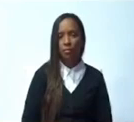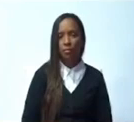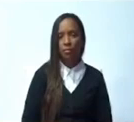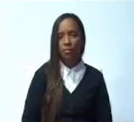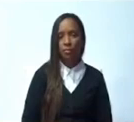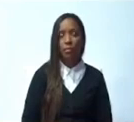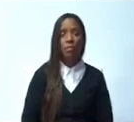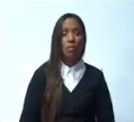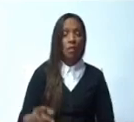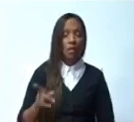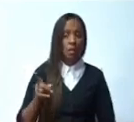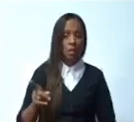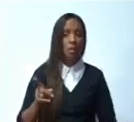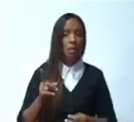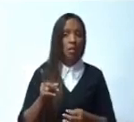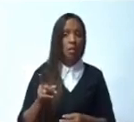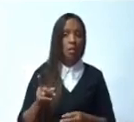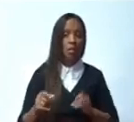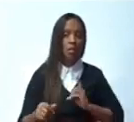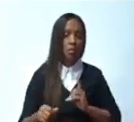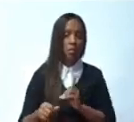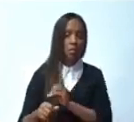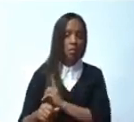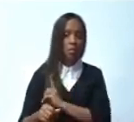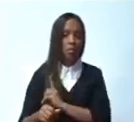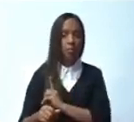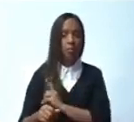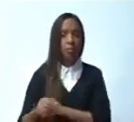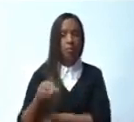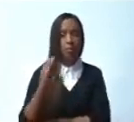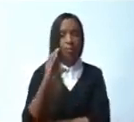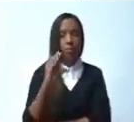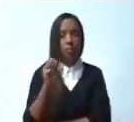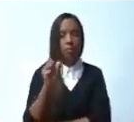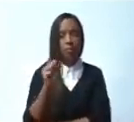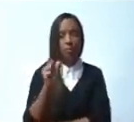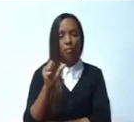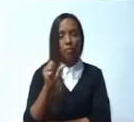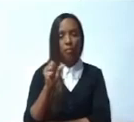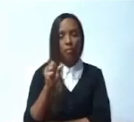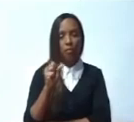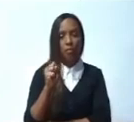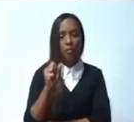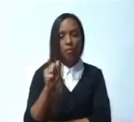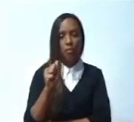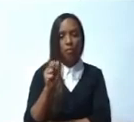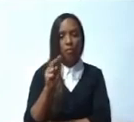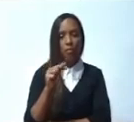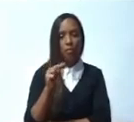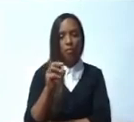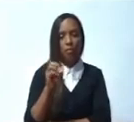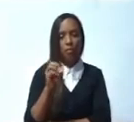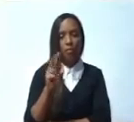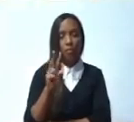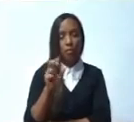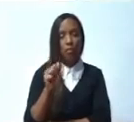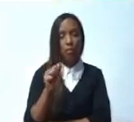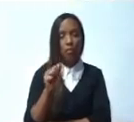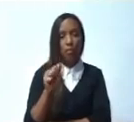Geraldo Casanova, con relación a la inversión anunciada